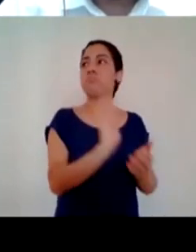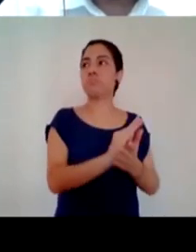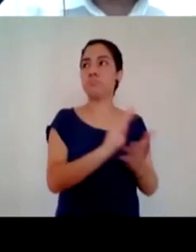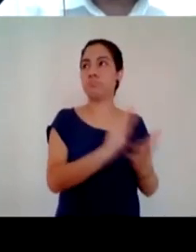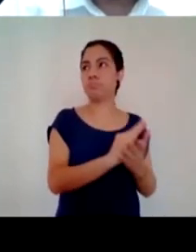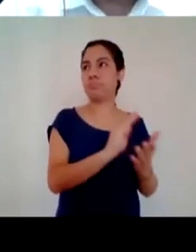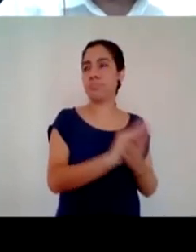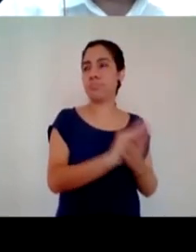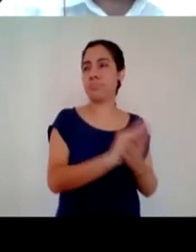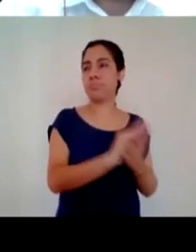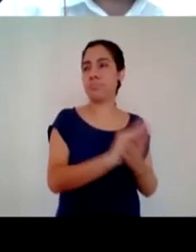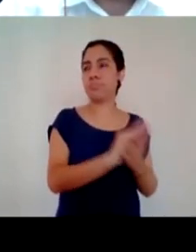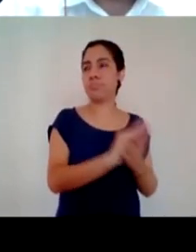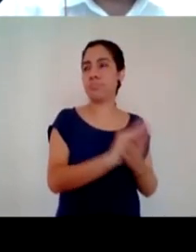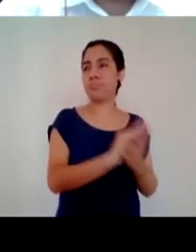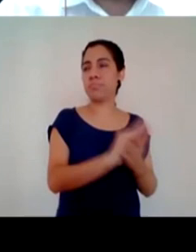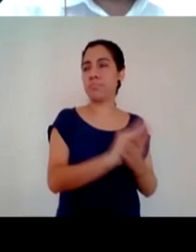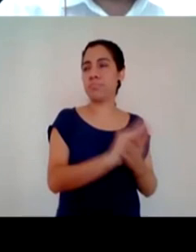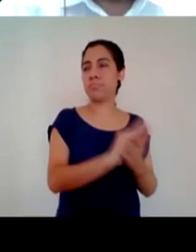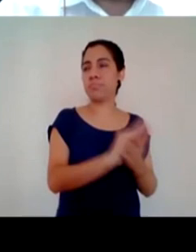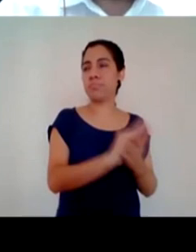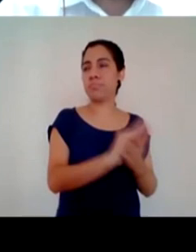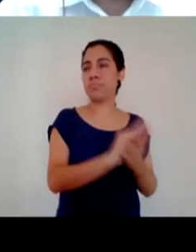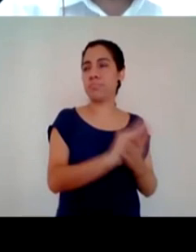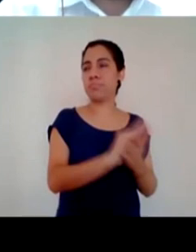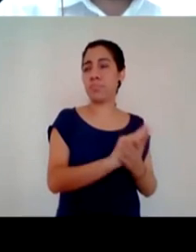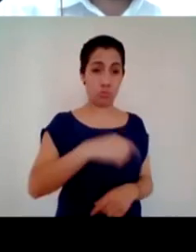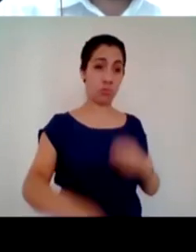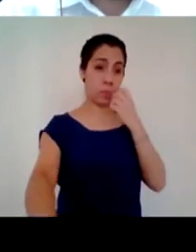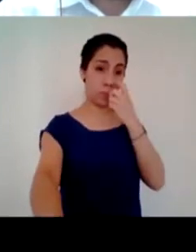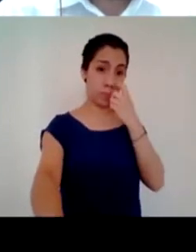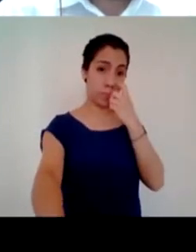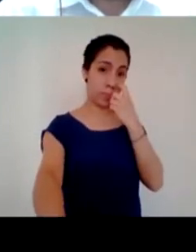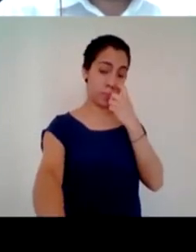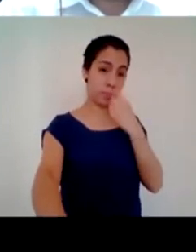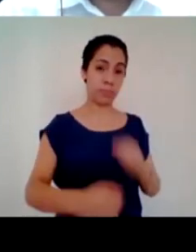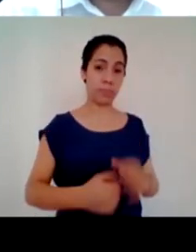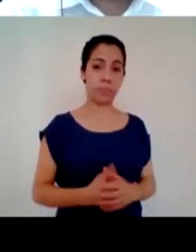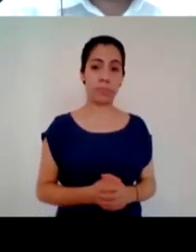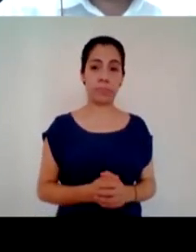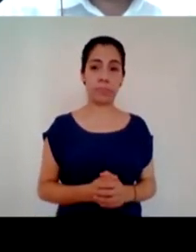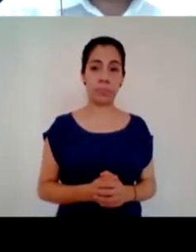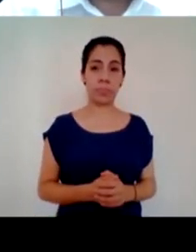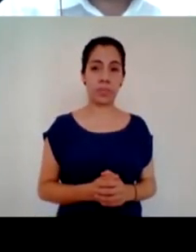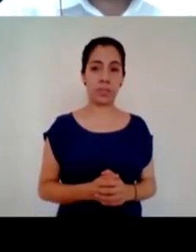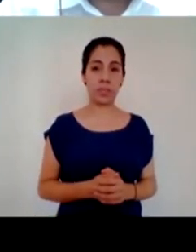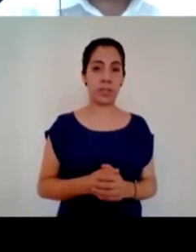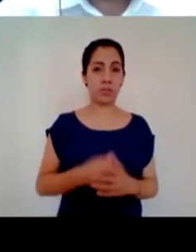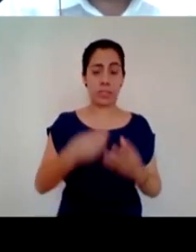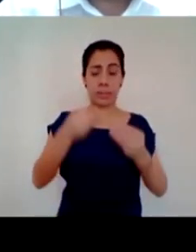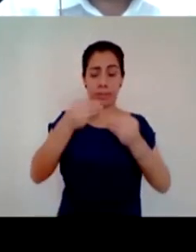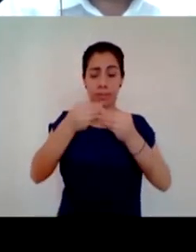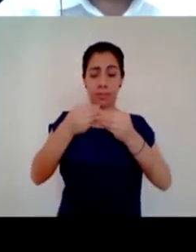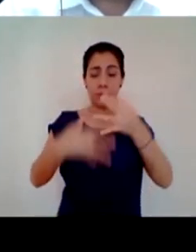casos que tenemos, que les juro que a veces no me queda más que reírme, porque si no lloraría todo el día.